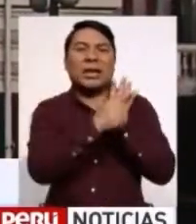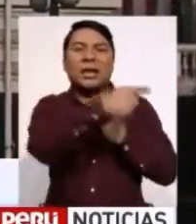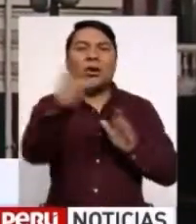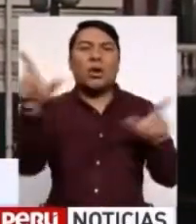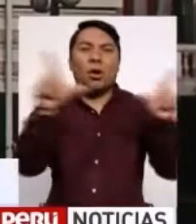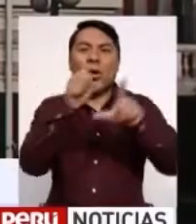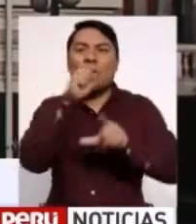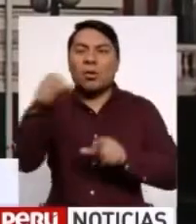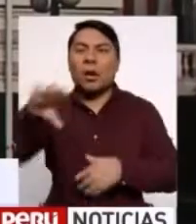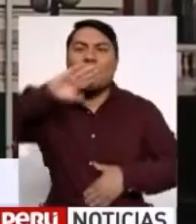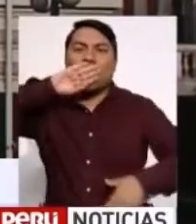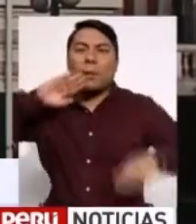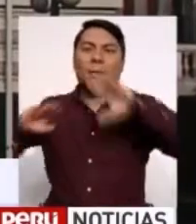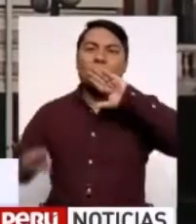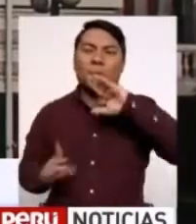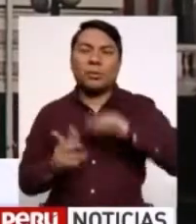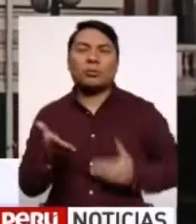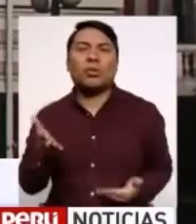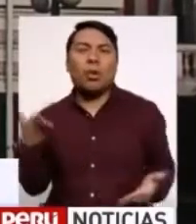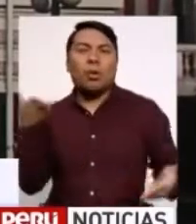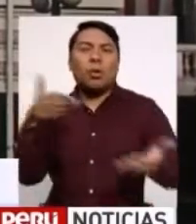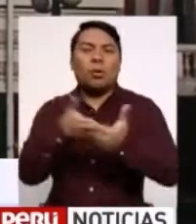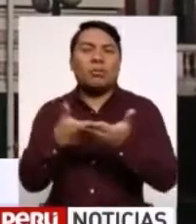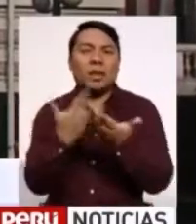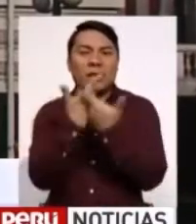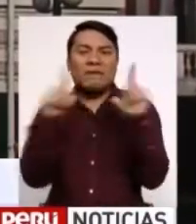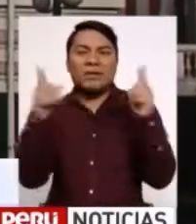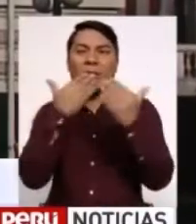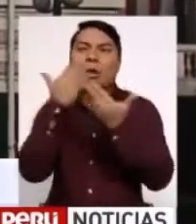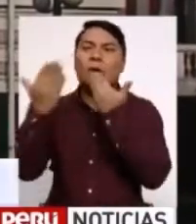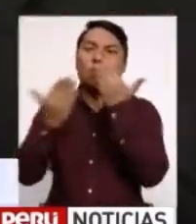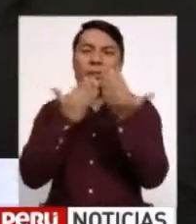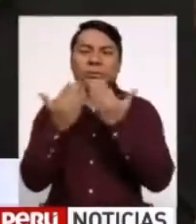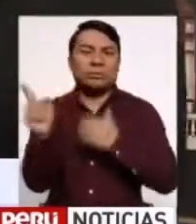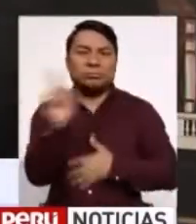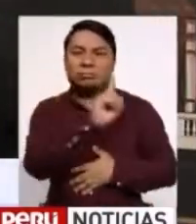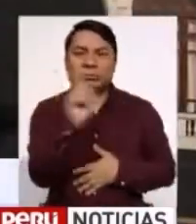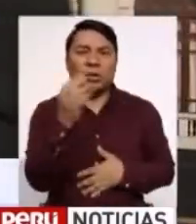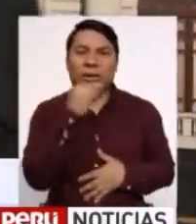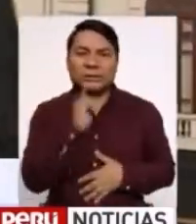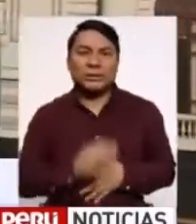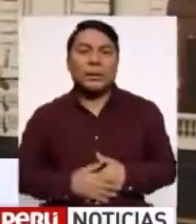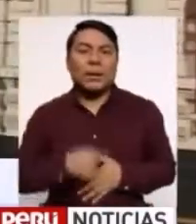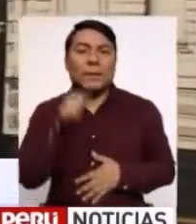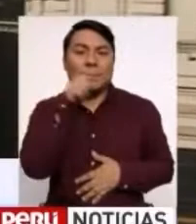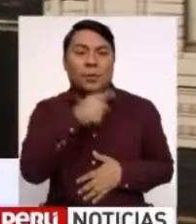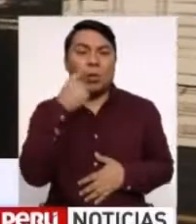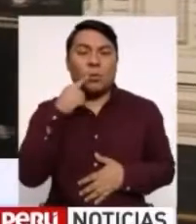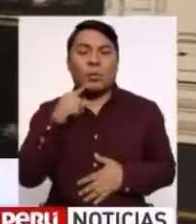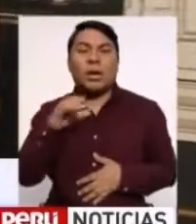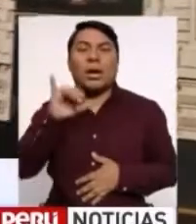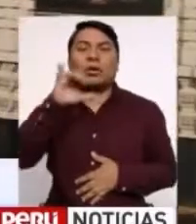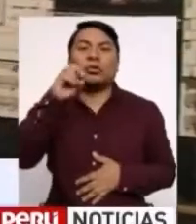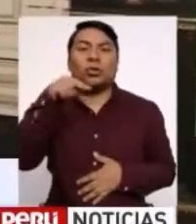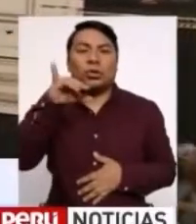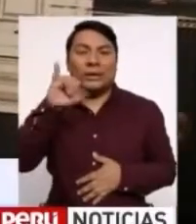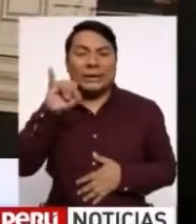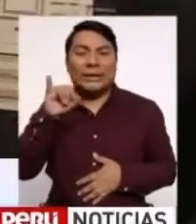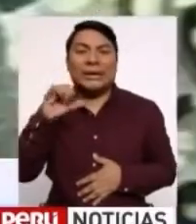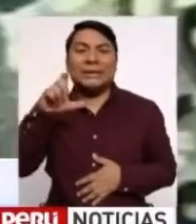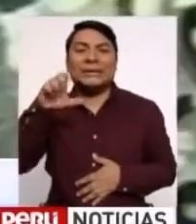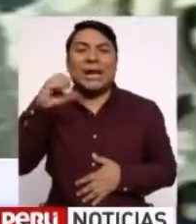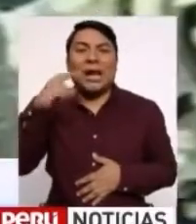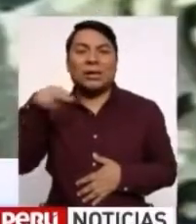contra la libertad de expresión la ley que no es así el congresista yonhy lescano pedirá a la comisión de ética